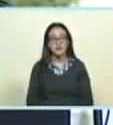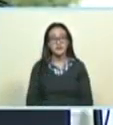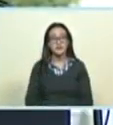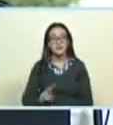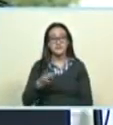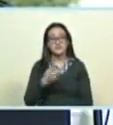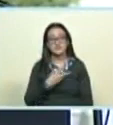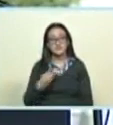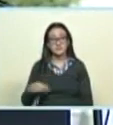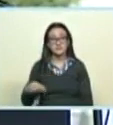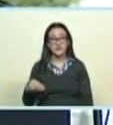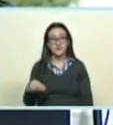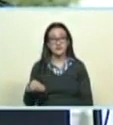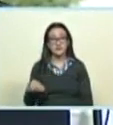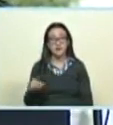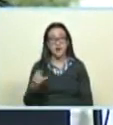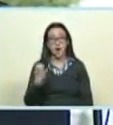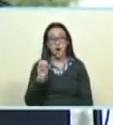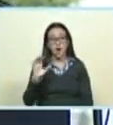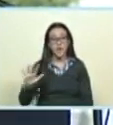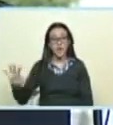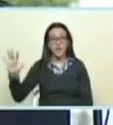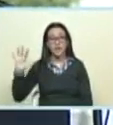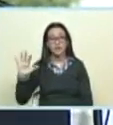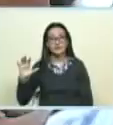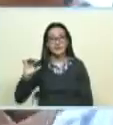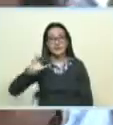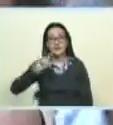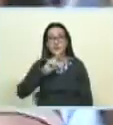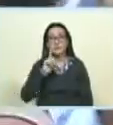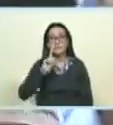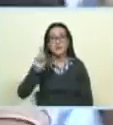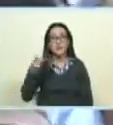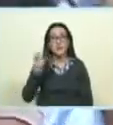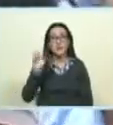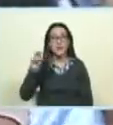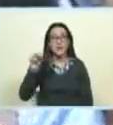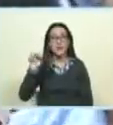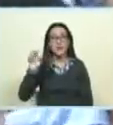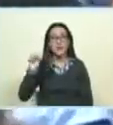La vicepresidenta de la región Oriental, Génesis Canelón.